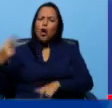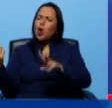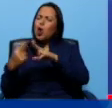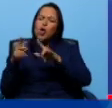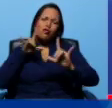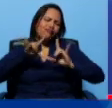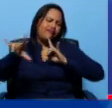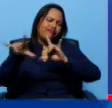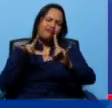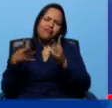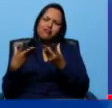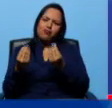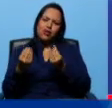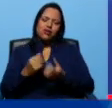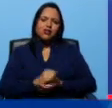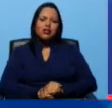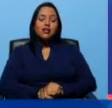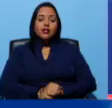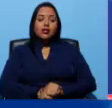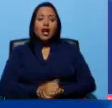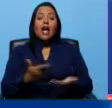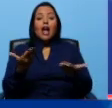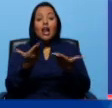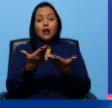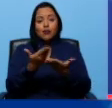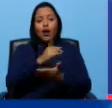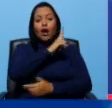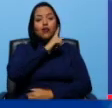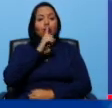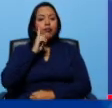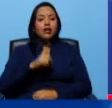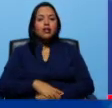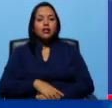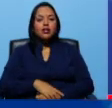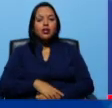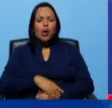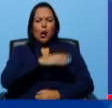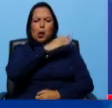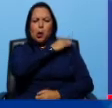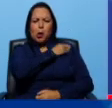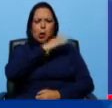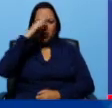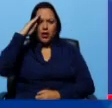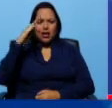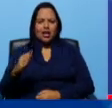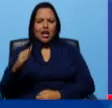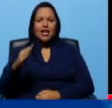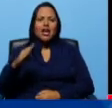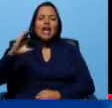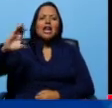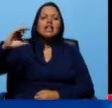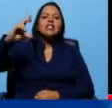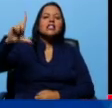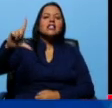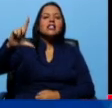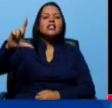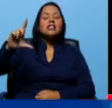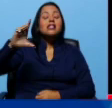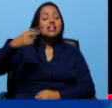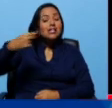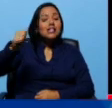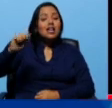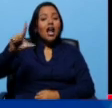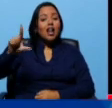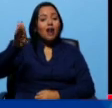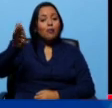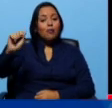quiero tanto, precisamente la unidad educativa Coronel Carlos Delgado Charbó. Allá está la alcaldesa